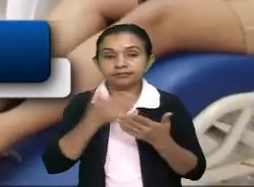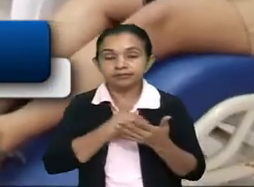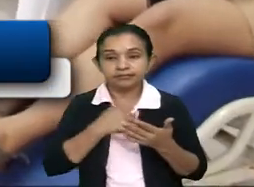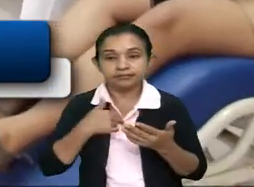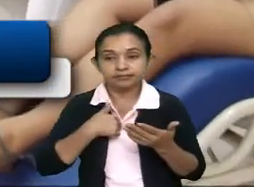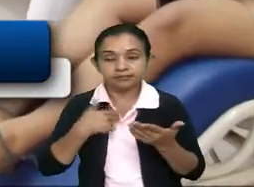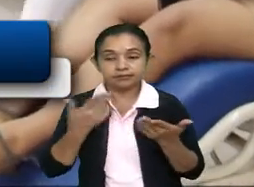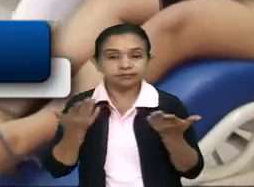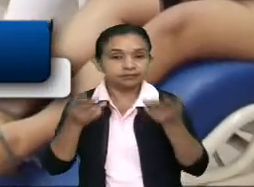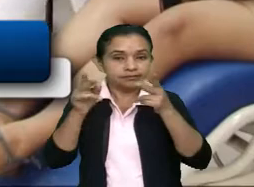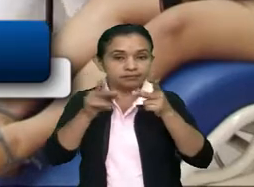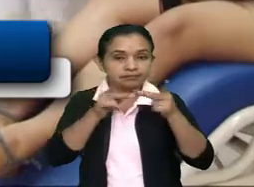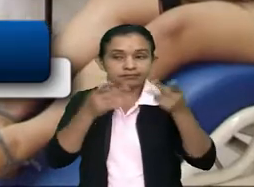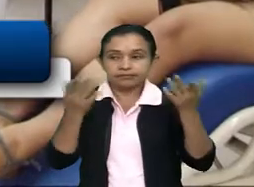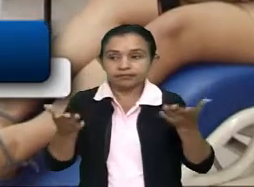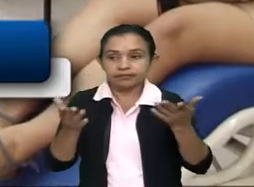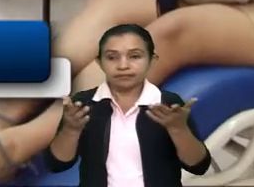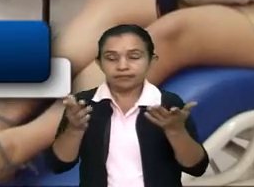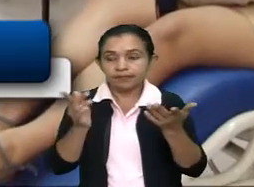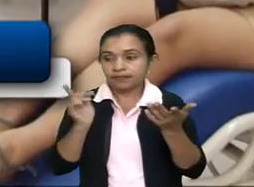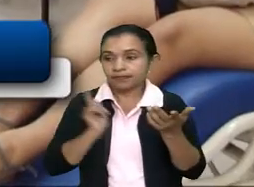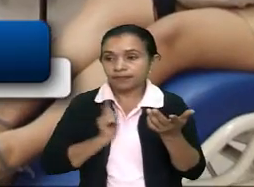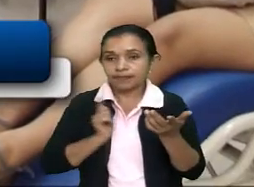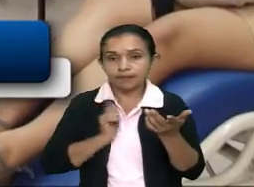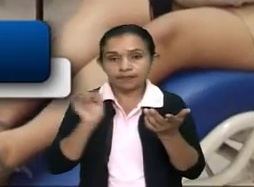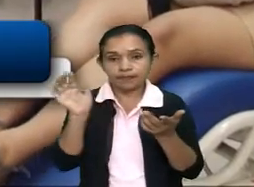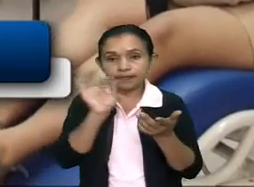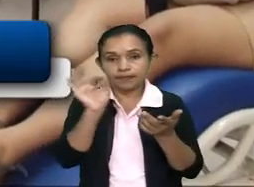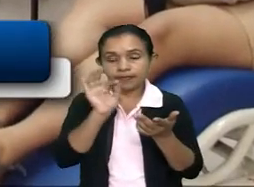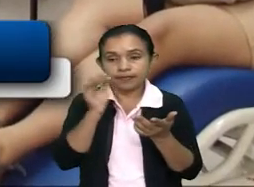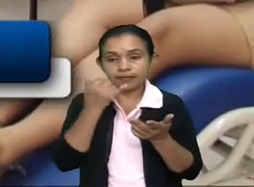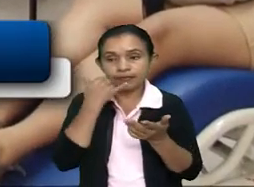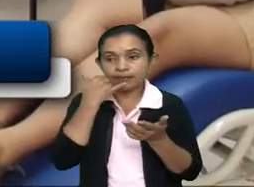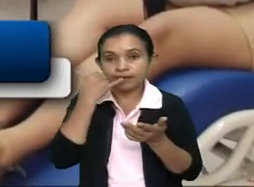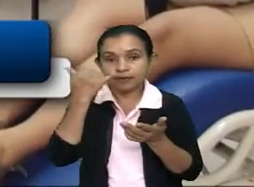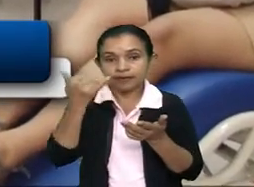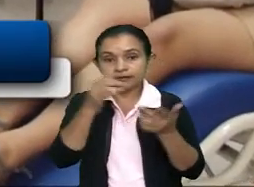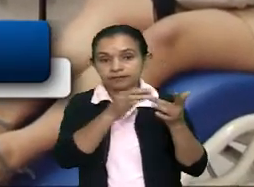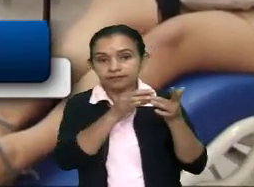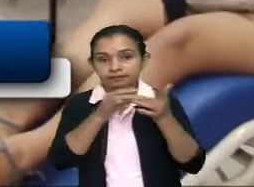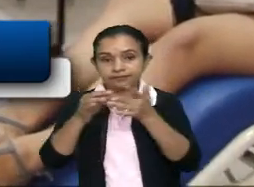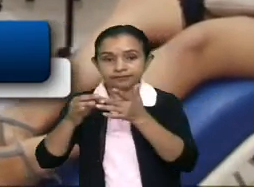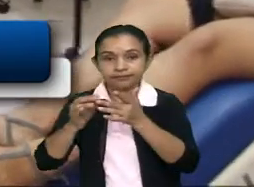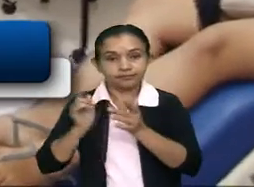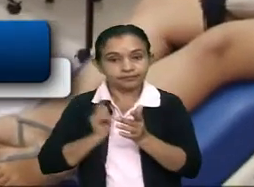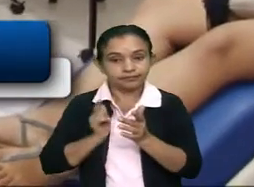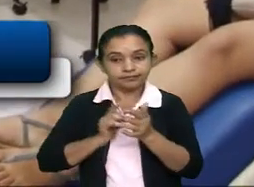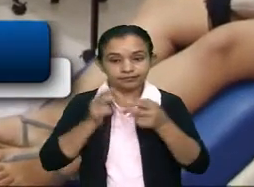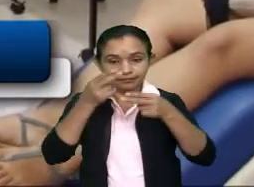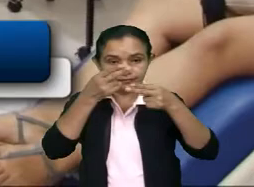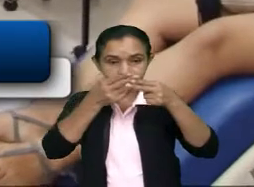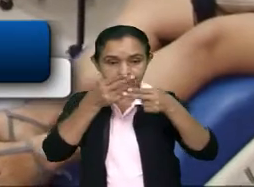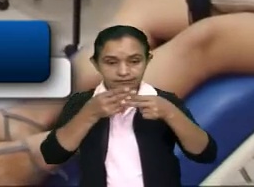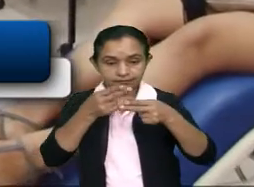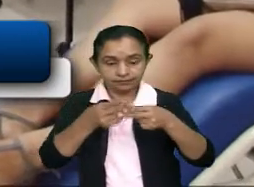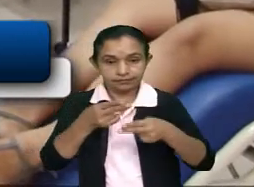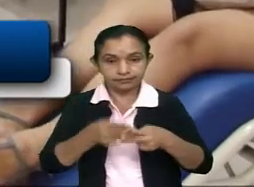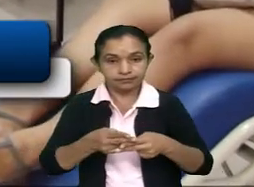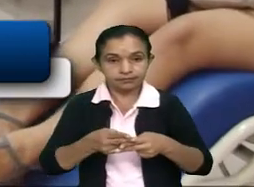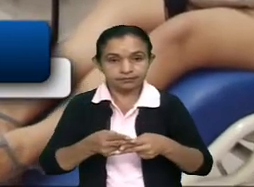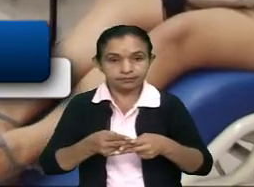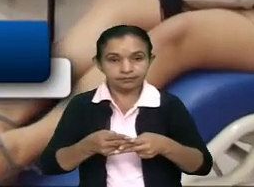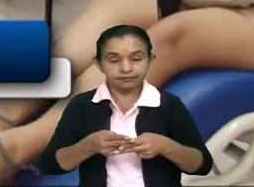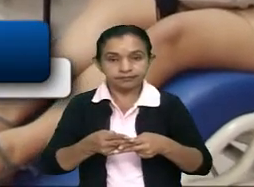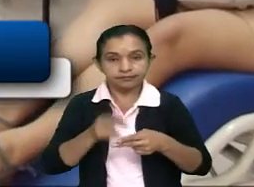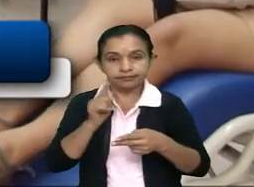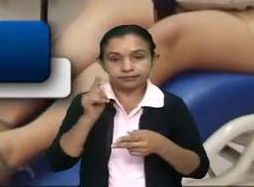nosotros las tenemos un sistema para hacer llamados especiales a las personas que tenemos una base de de alguna base de datos donde